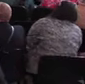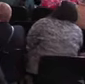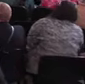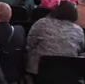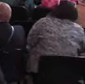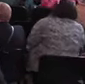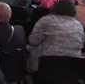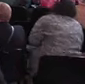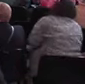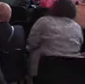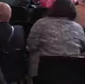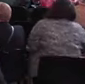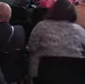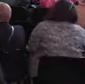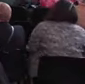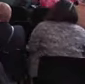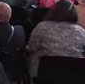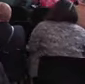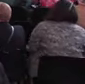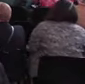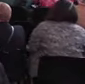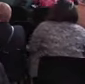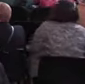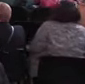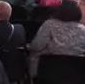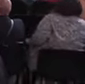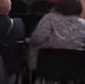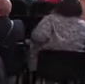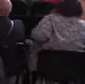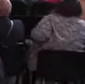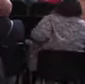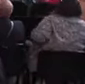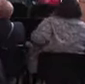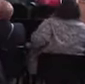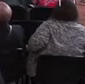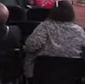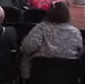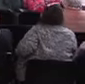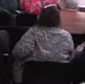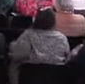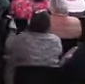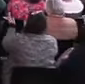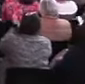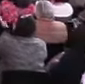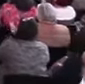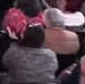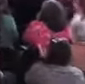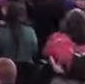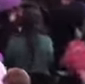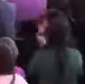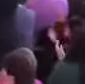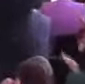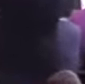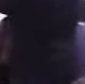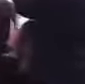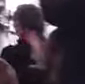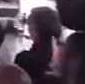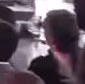cordial bienvenida a la alcaldesa de la Municipalidad de San Miguel, Erika Martínez Osorio.